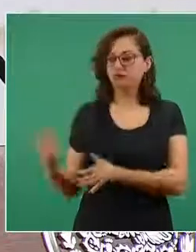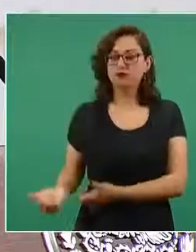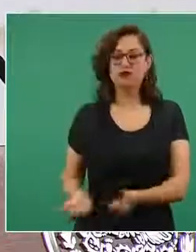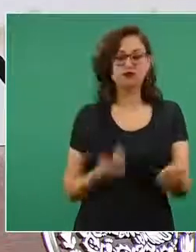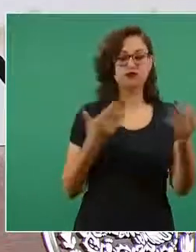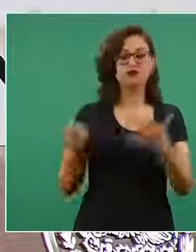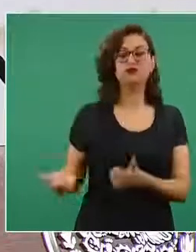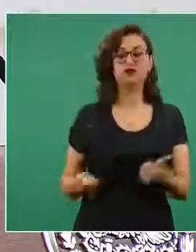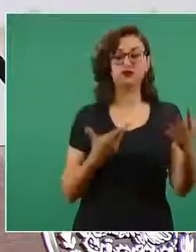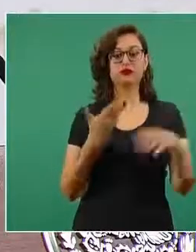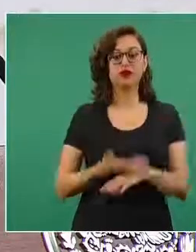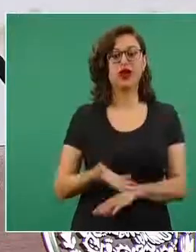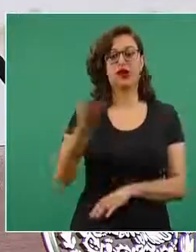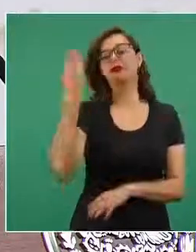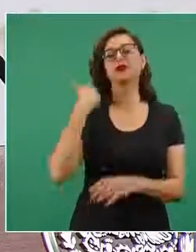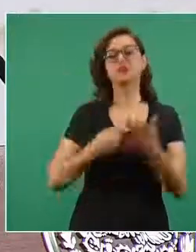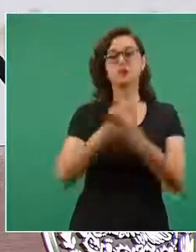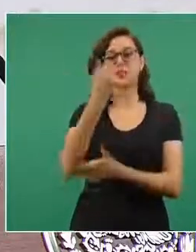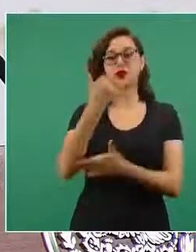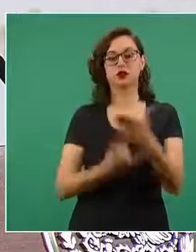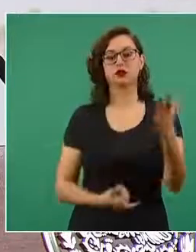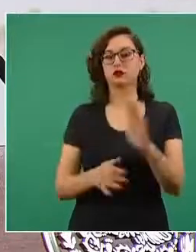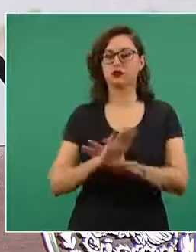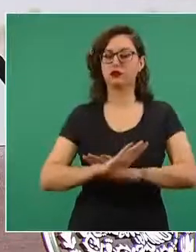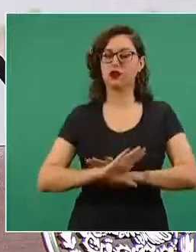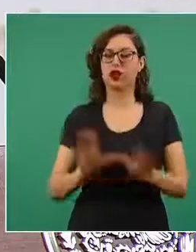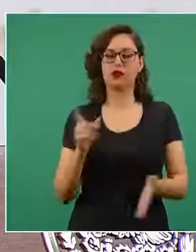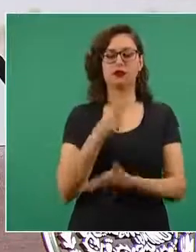en un proyecto que se canceló,